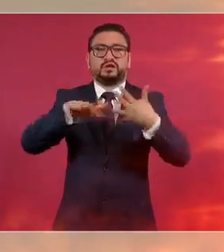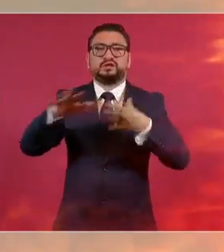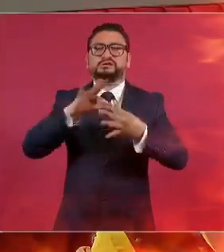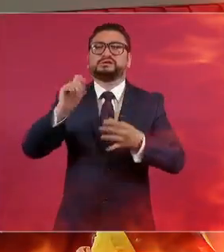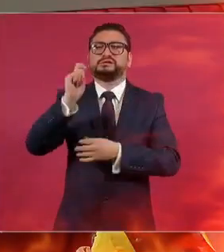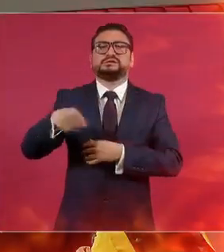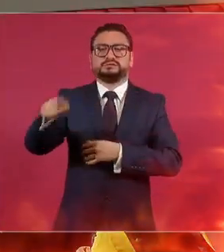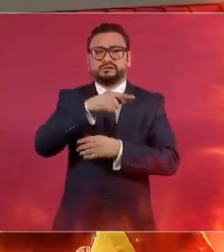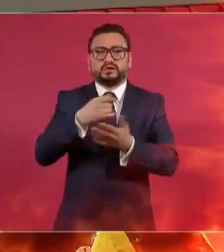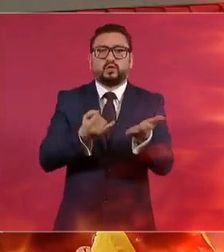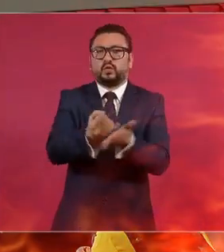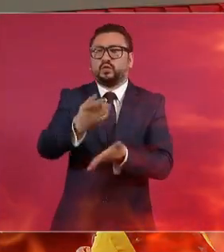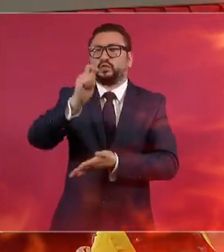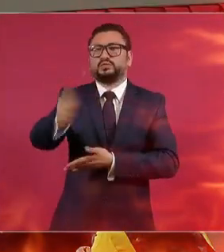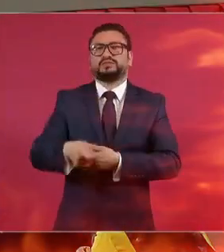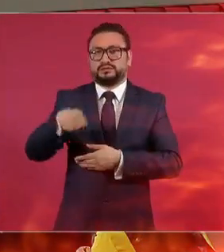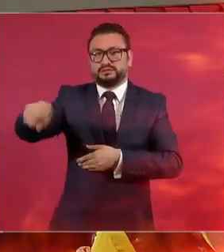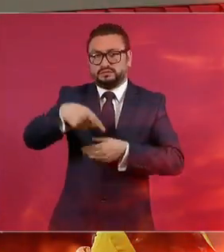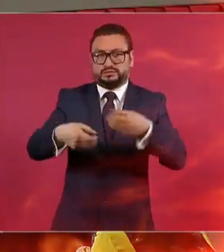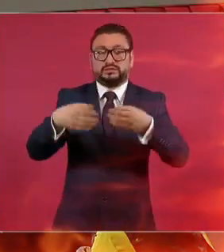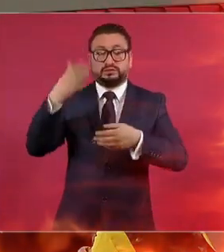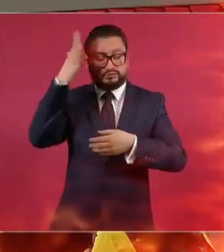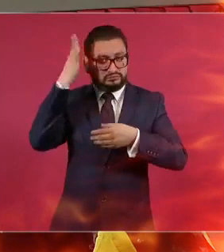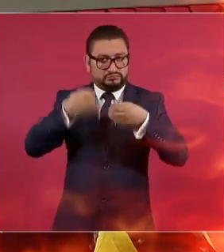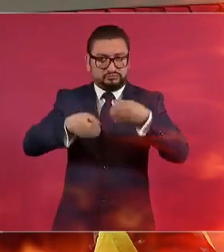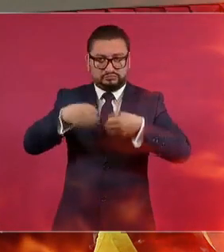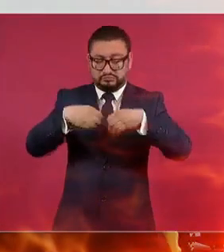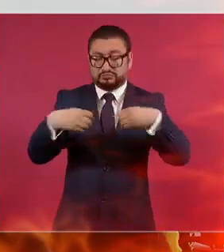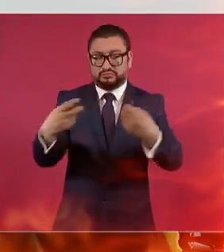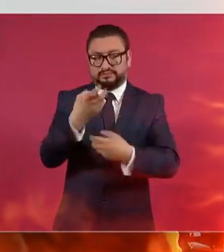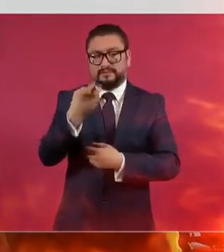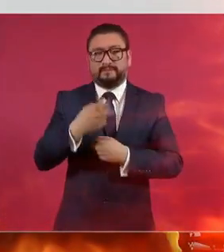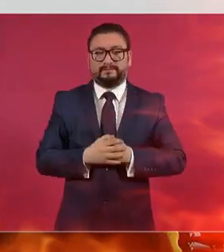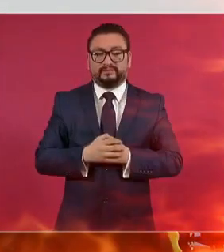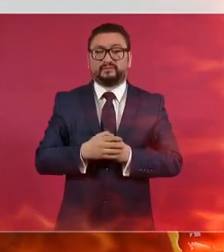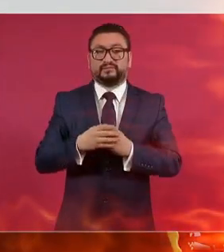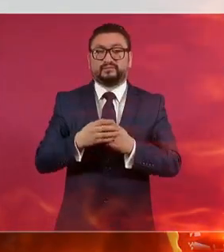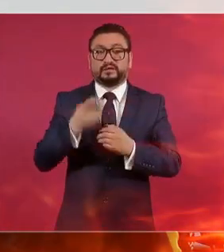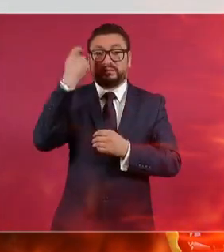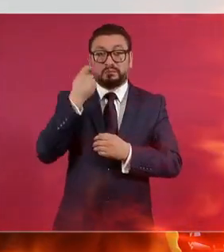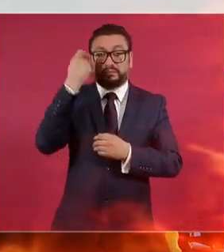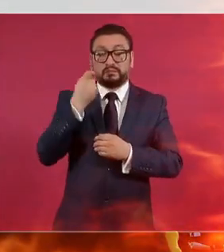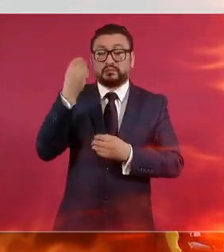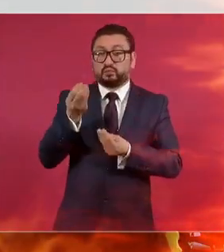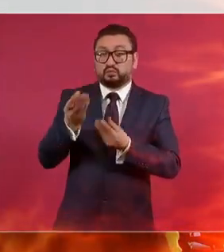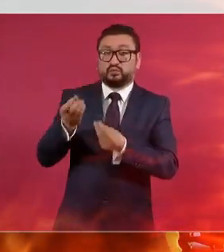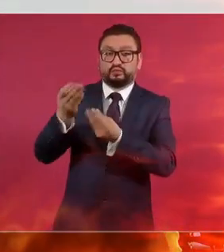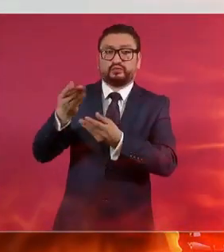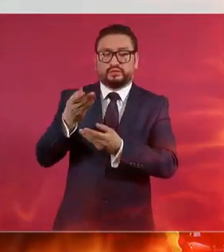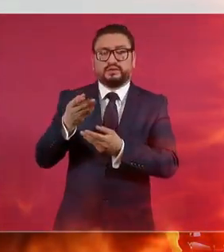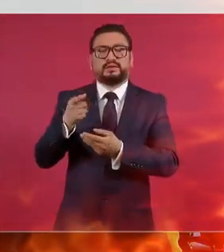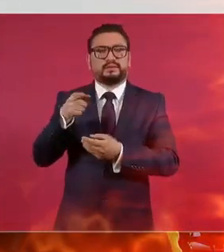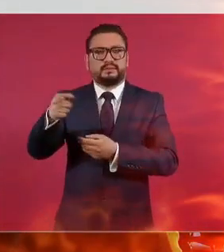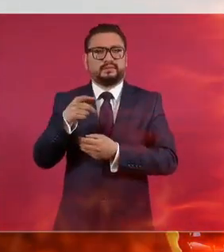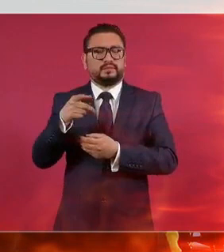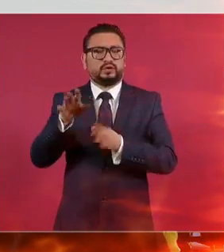Justicia de la Nación. Dijo que además que en caso de ausencia definitiva de ministros, magistrados o jueces, el Senado